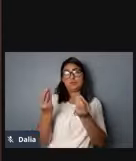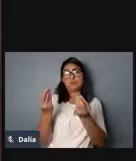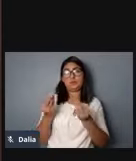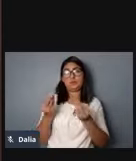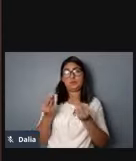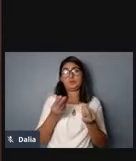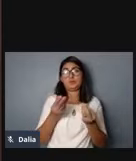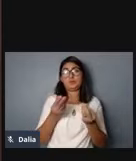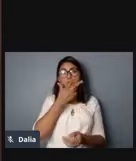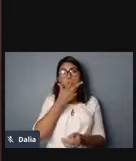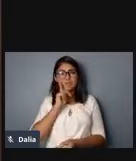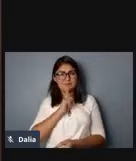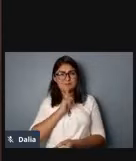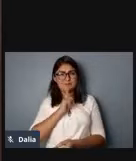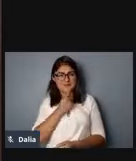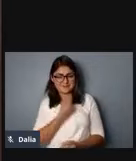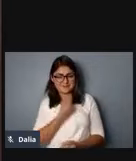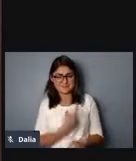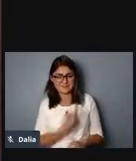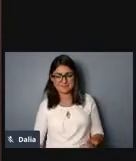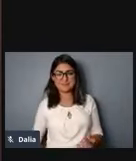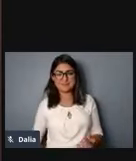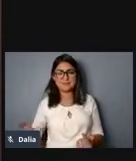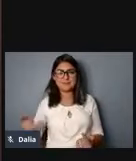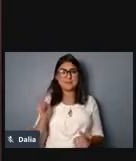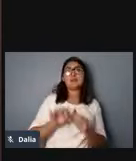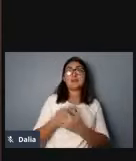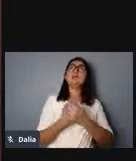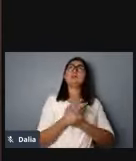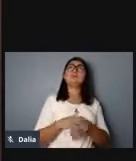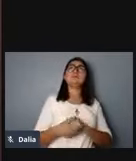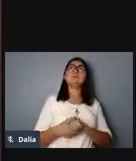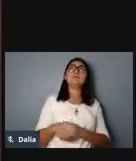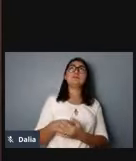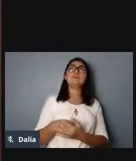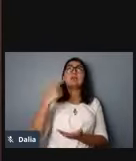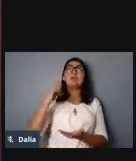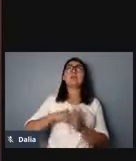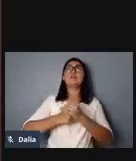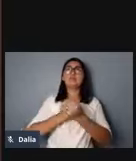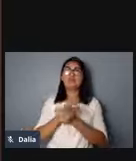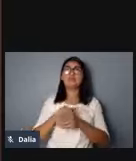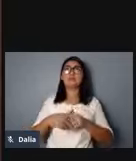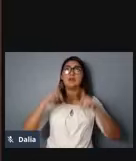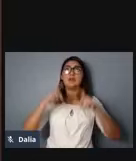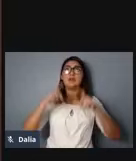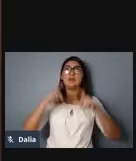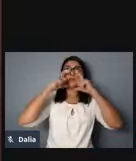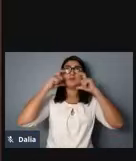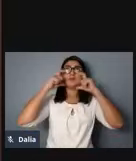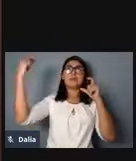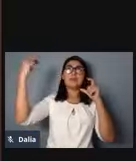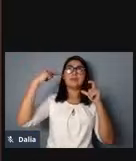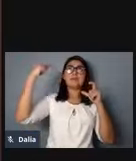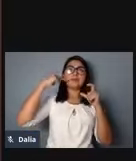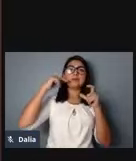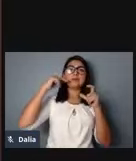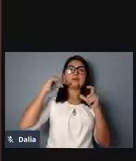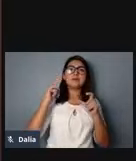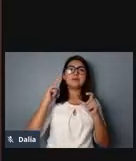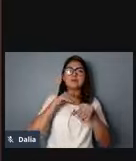veas, ponerse el gel o el cubrebocas cuando tú lo estés viendo o cuando lo vea la maestra, y después